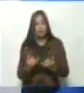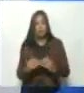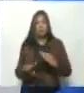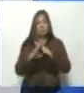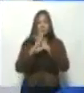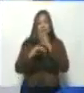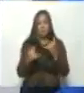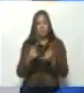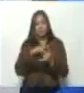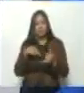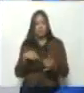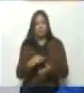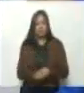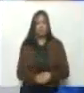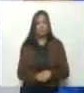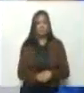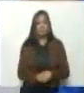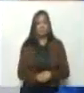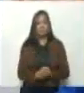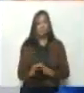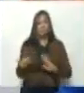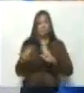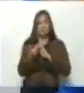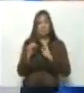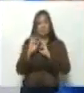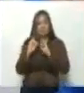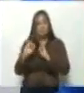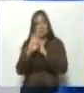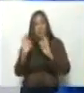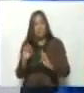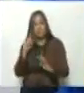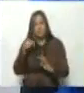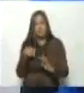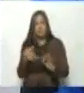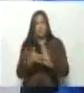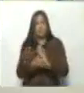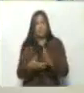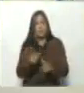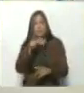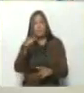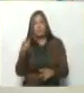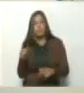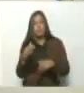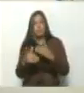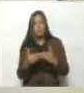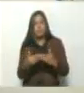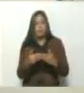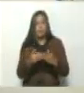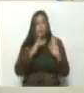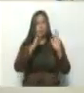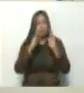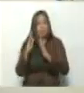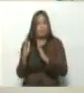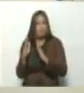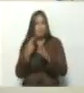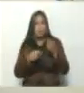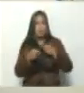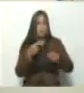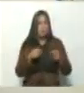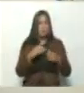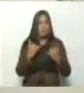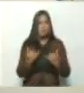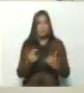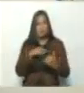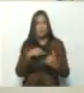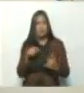sanciones, bueno, que incidan también un poco más en la persona o en la organización o en el comercio